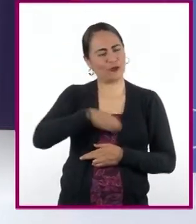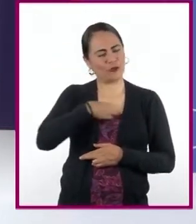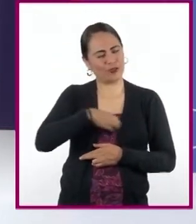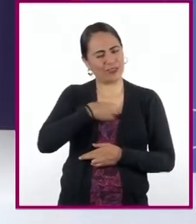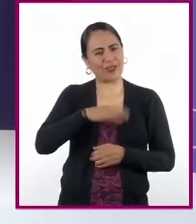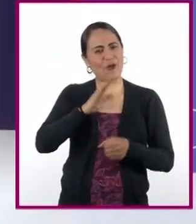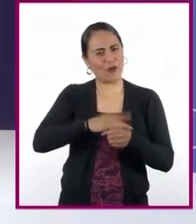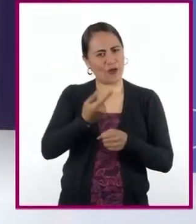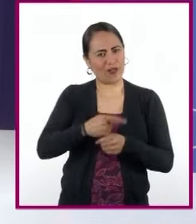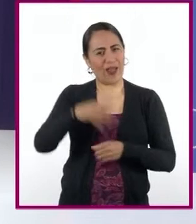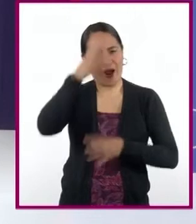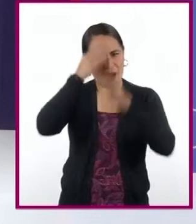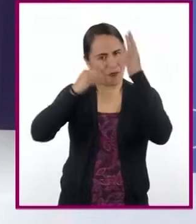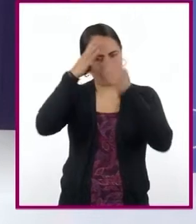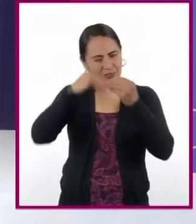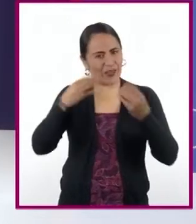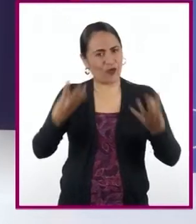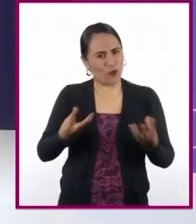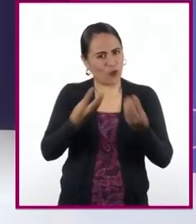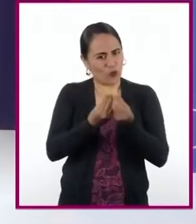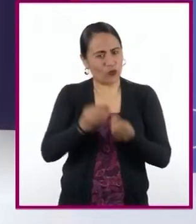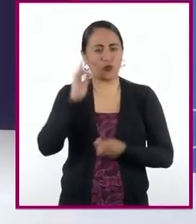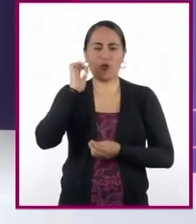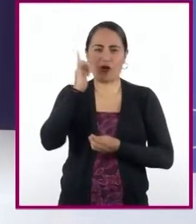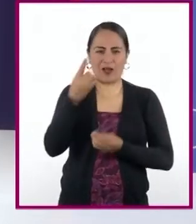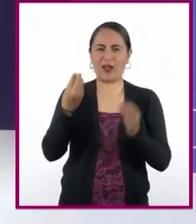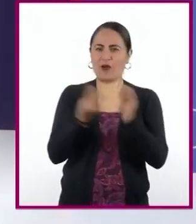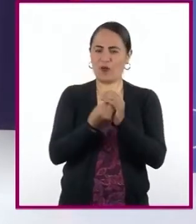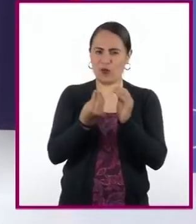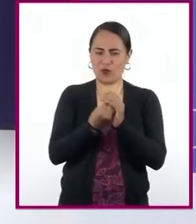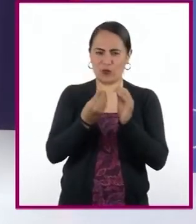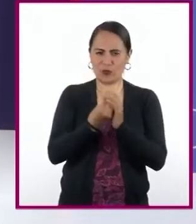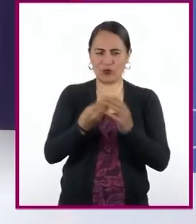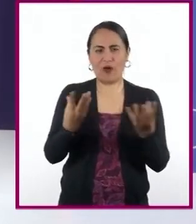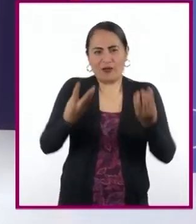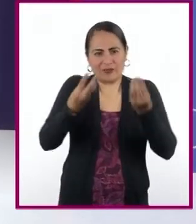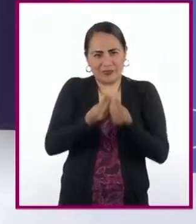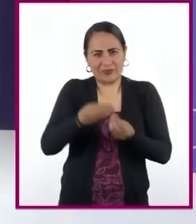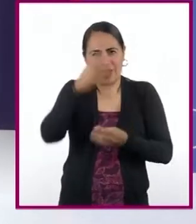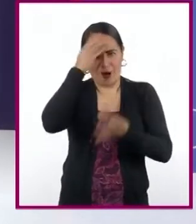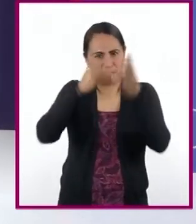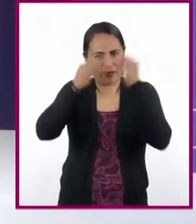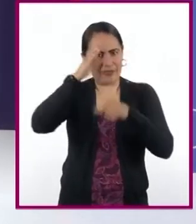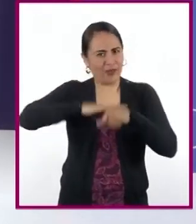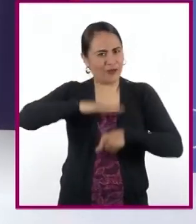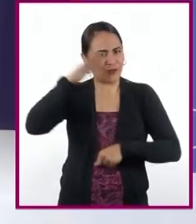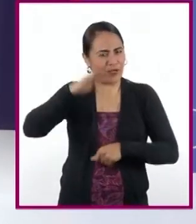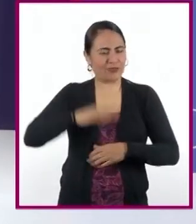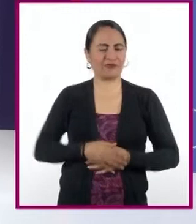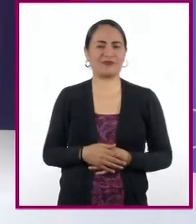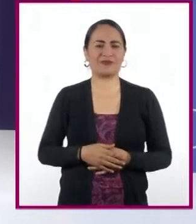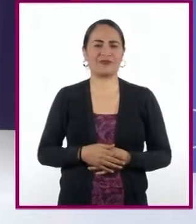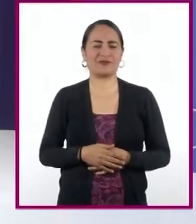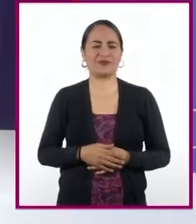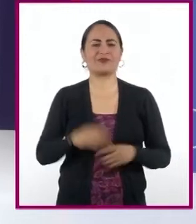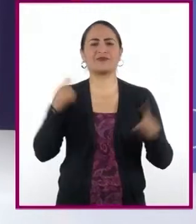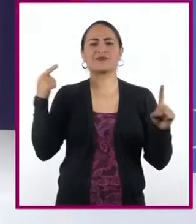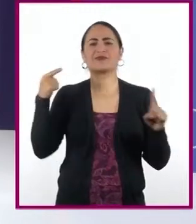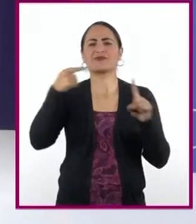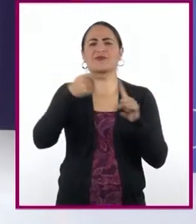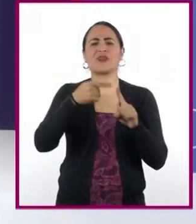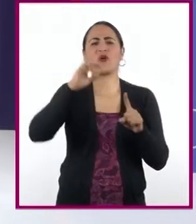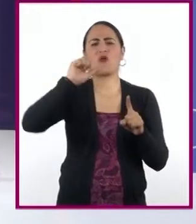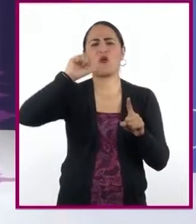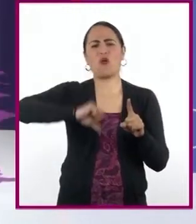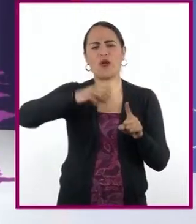Espero que esta sesión les resulte atractiva, pero sobre todo muy enriquecedora. El aprendizaje esperado para esta